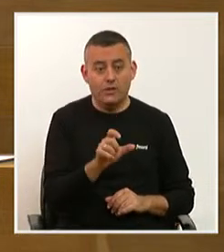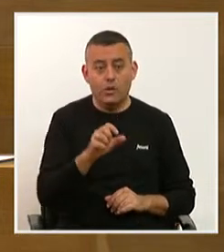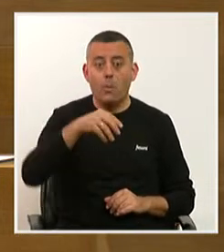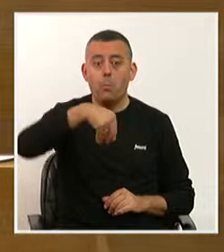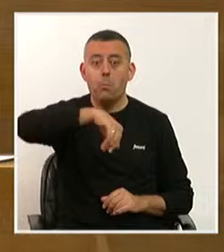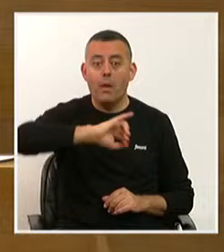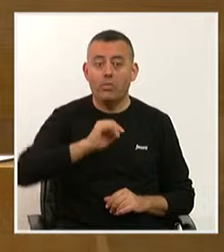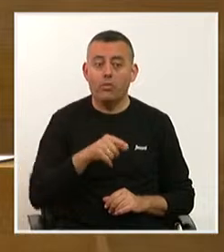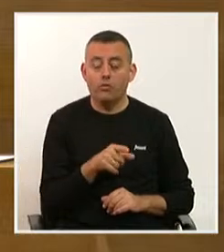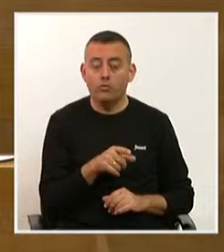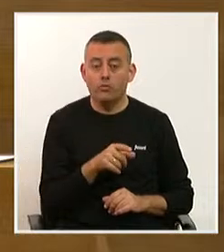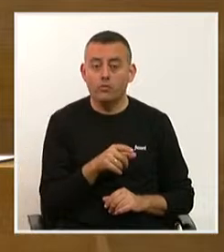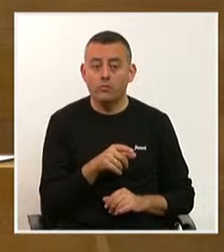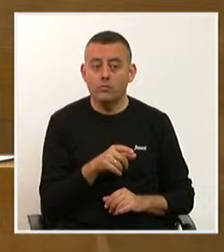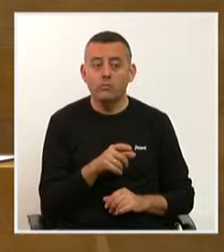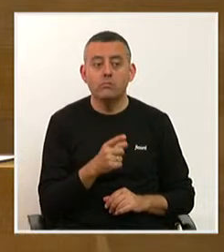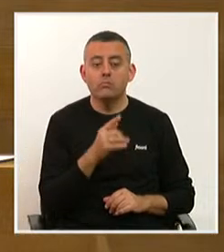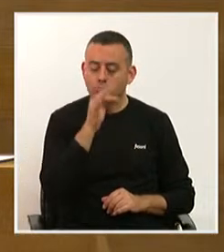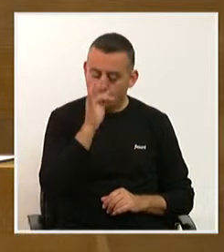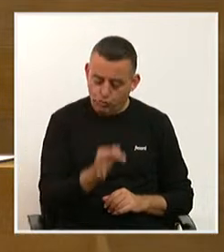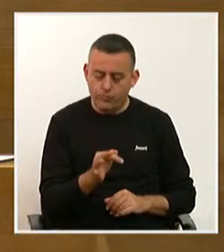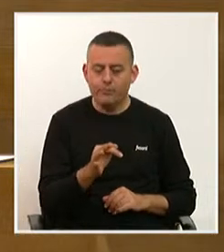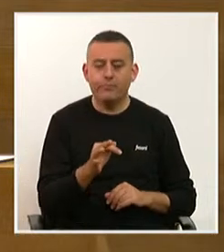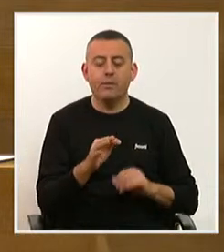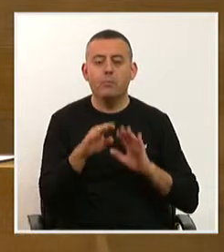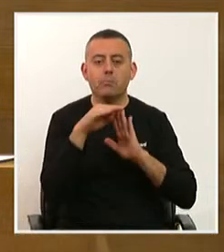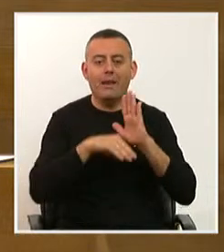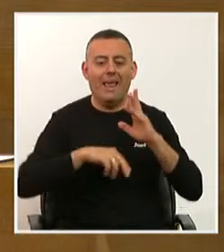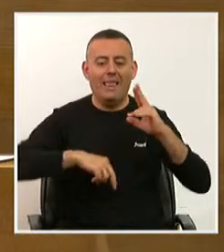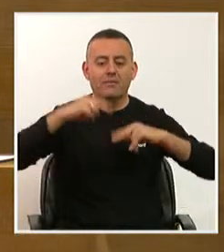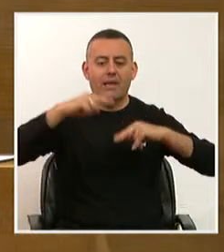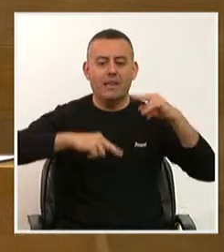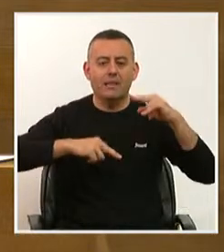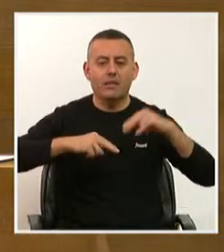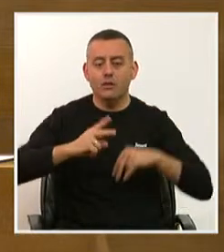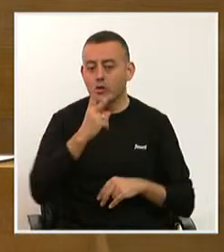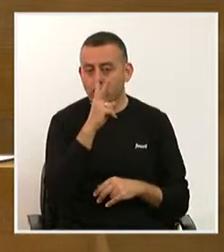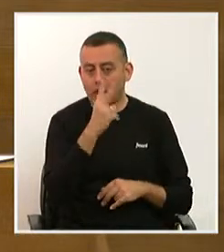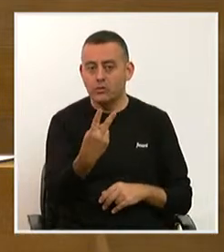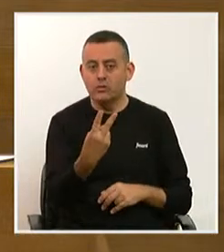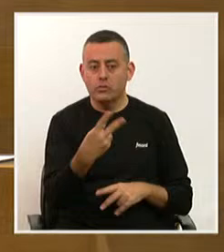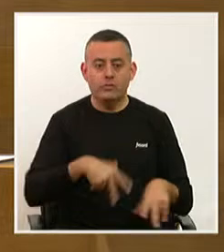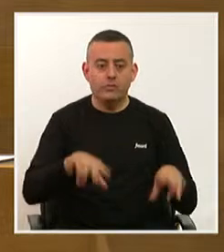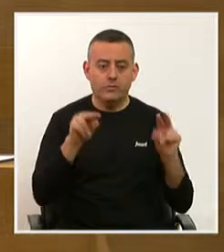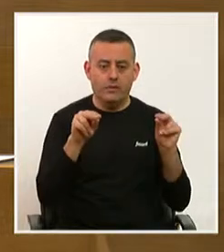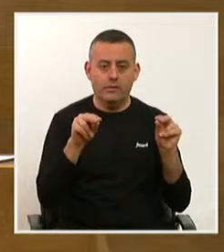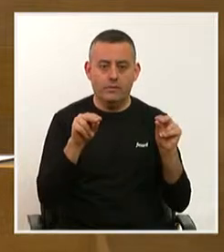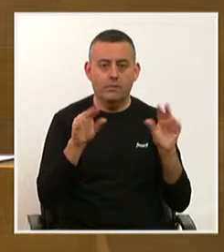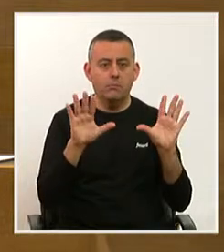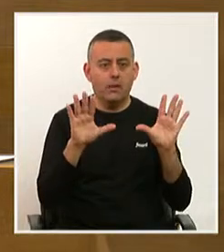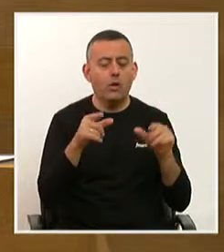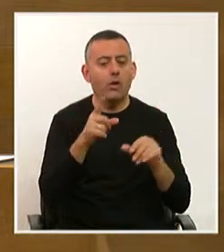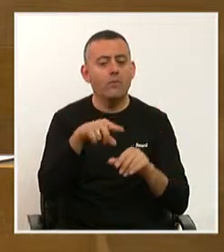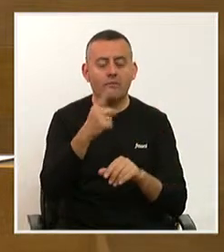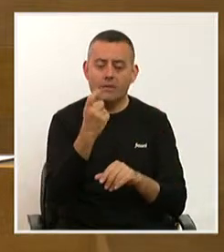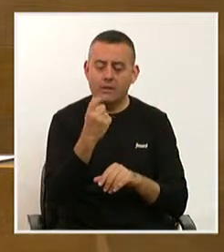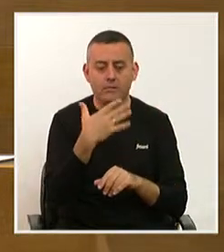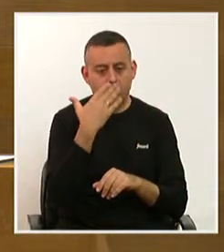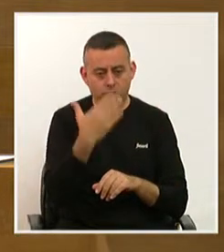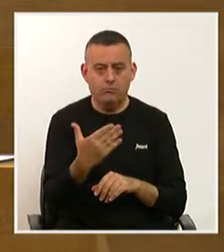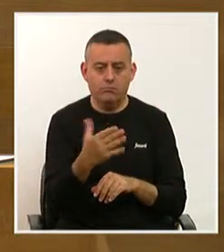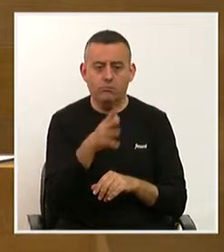acabar edic en Do va prometom Y es que hosen tornar